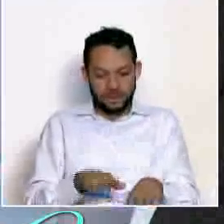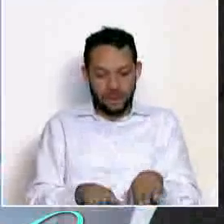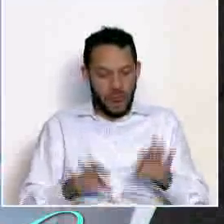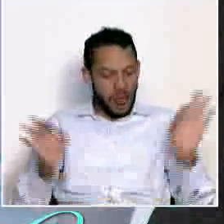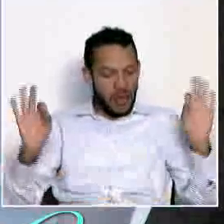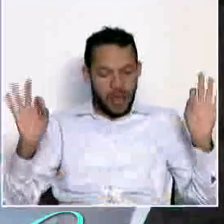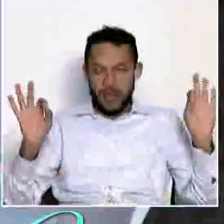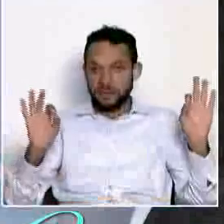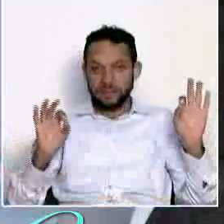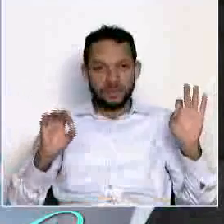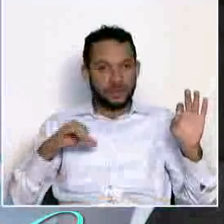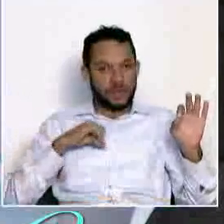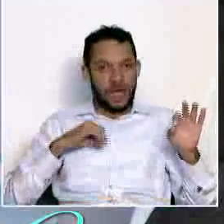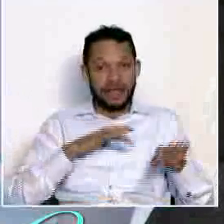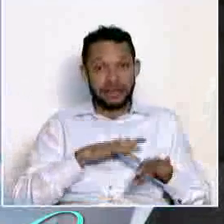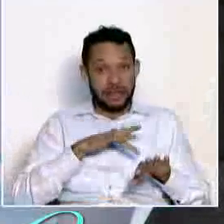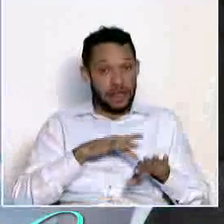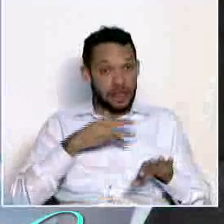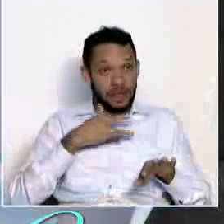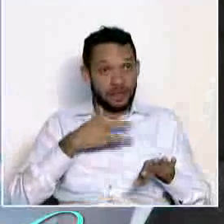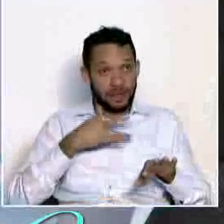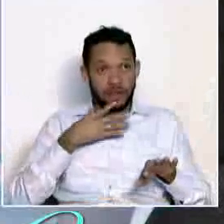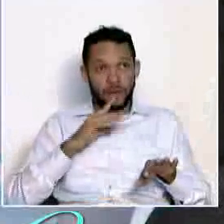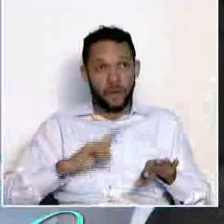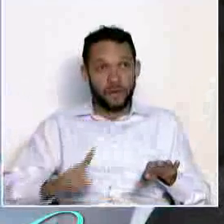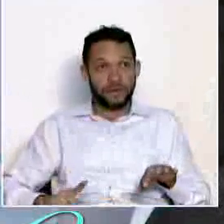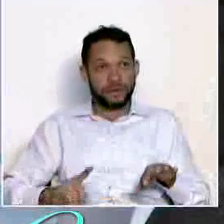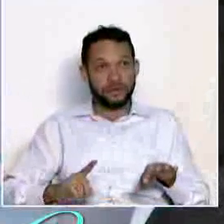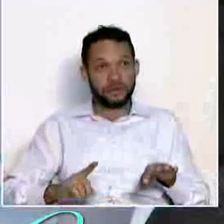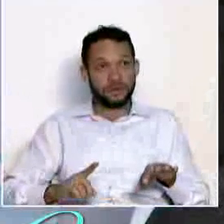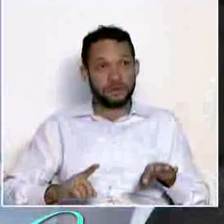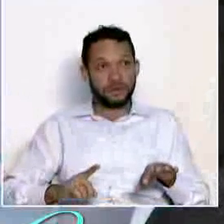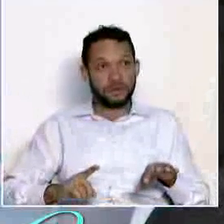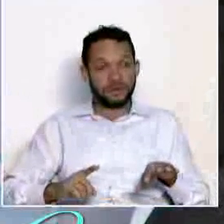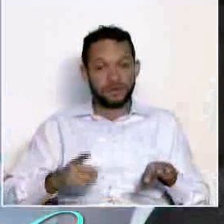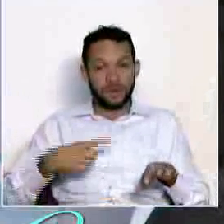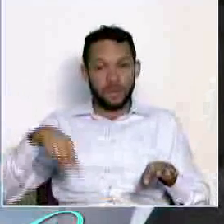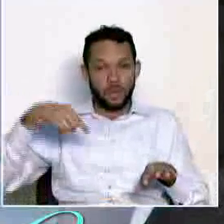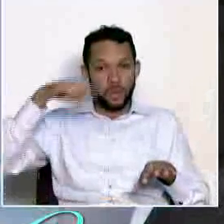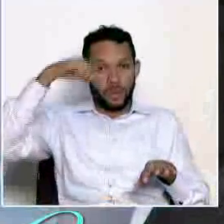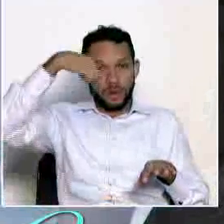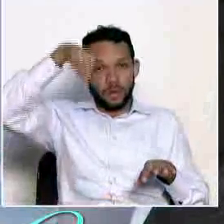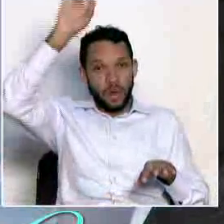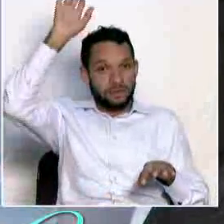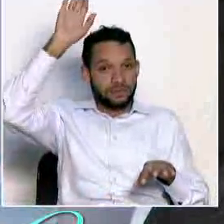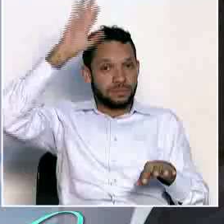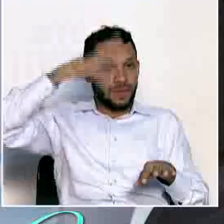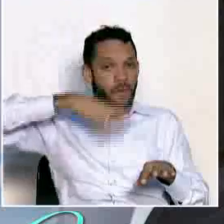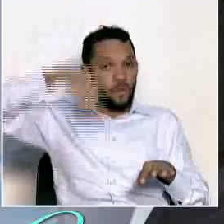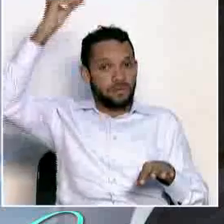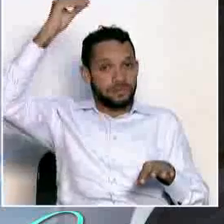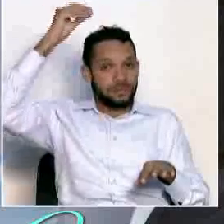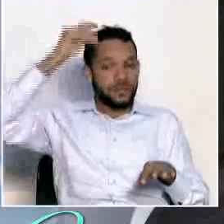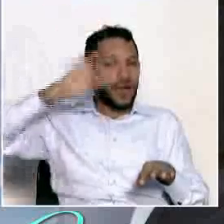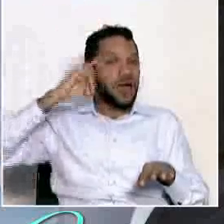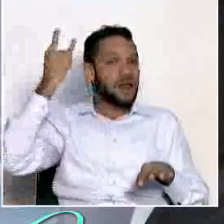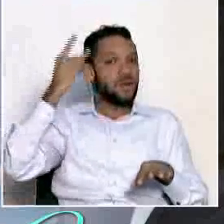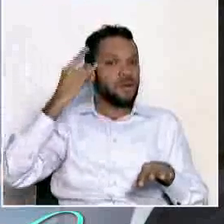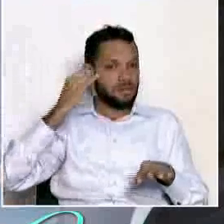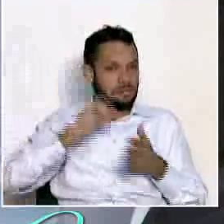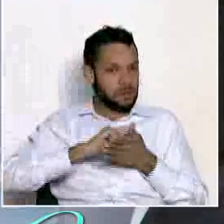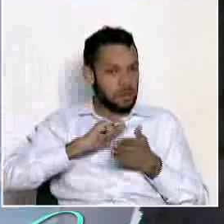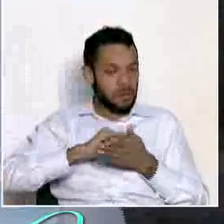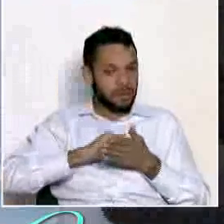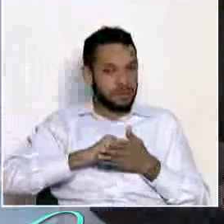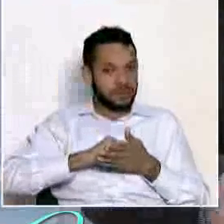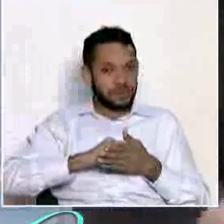donde pues sentí como una espiral, como si me estuviera yendo. Y perdí